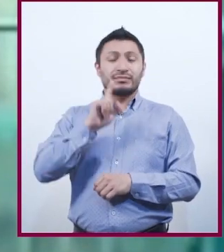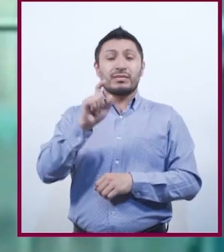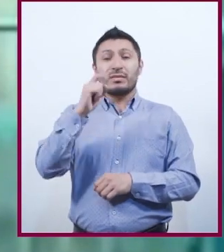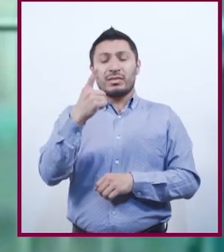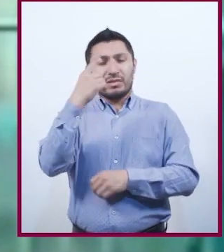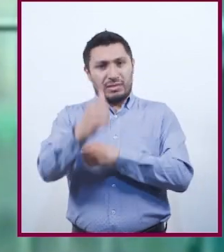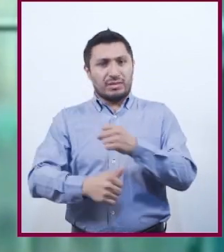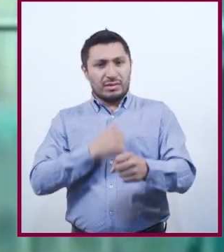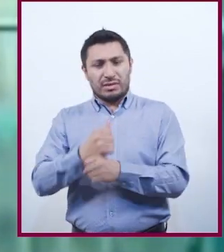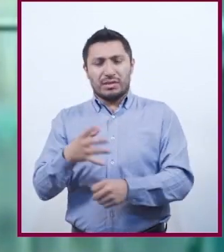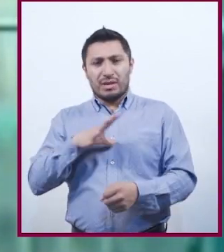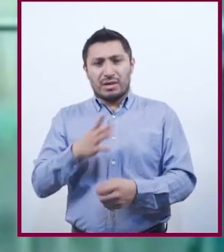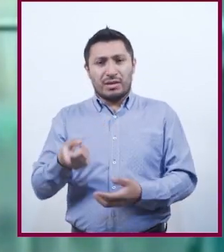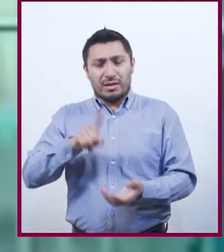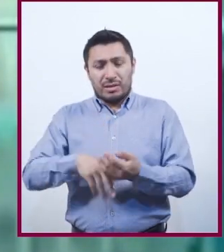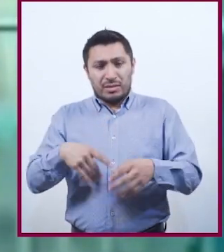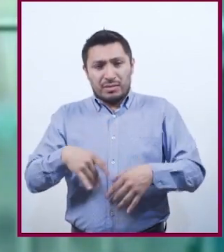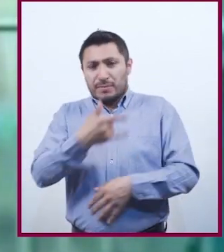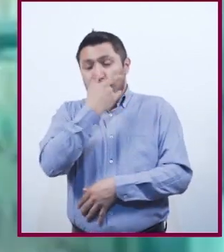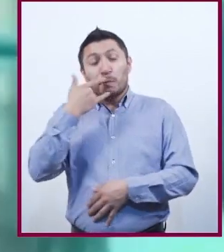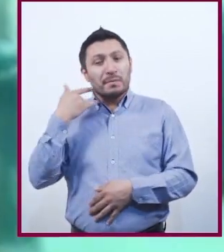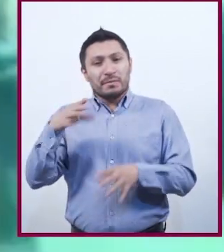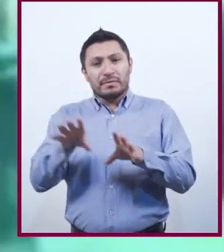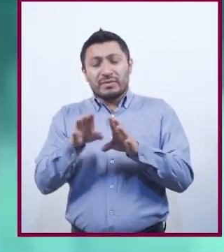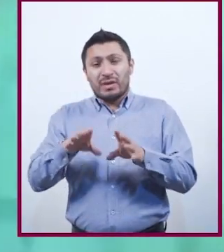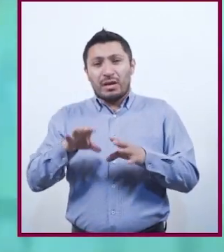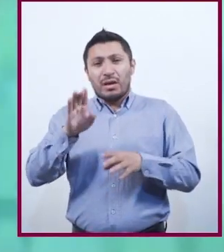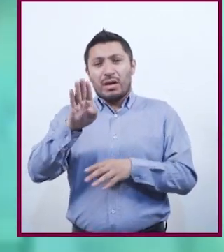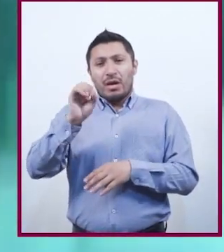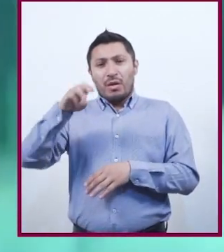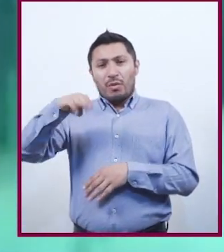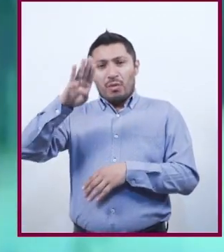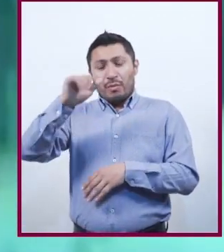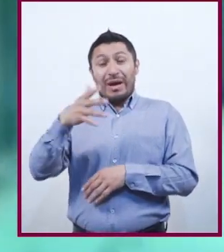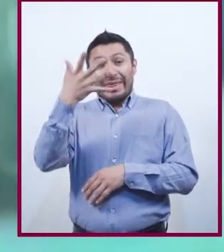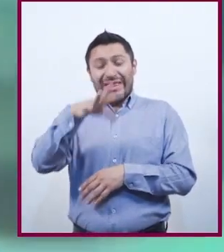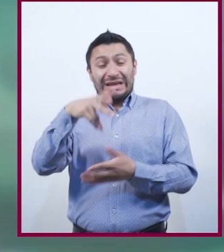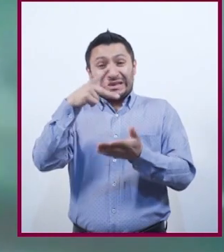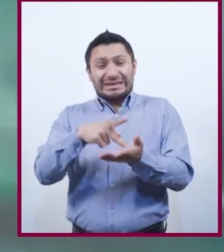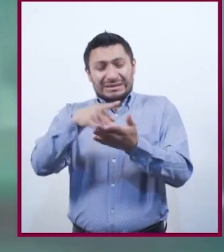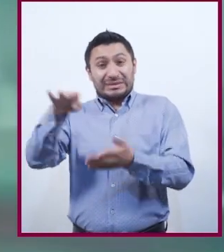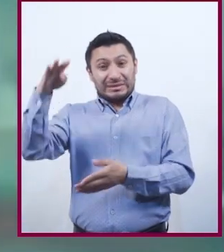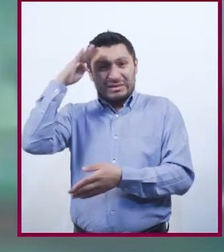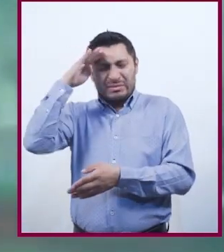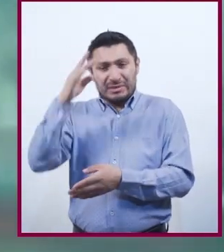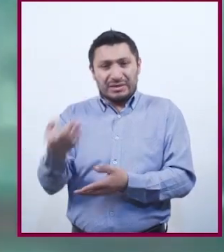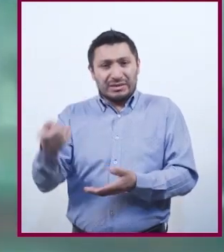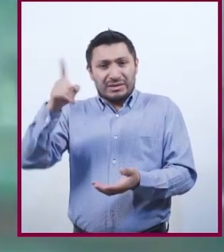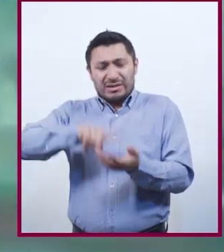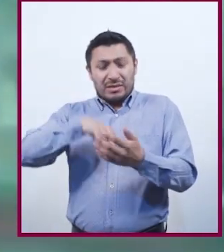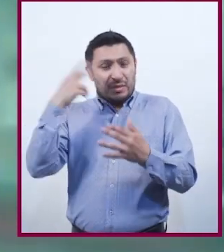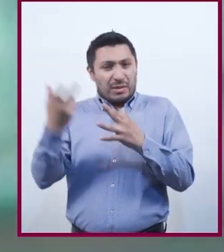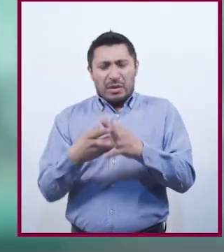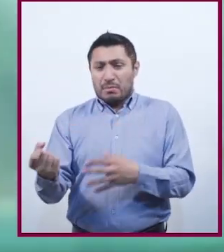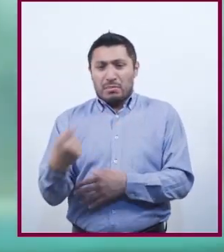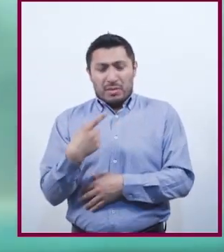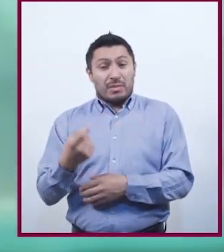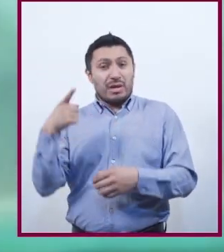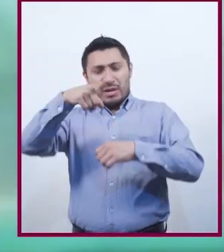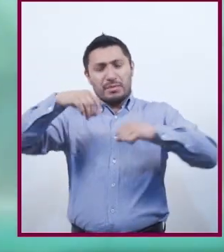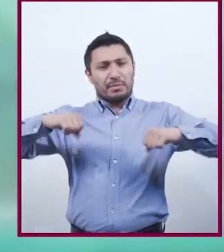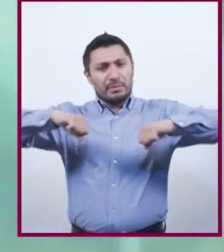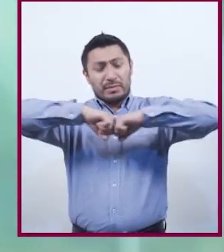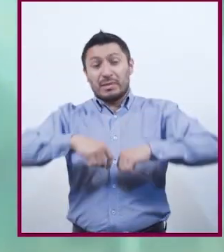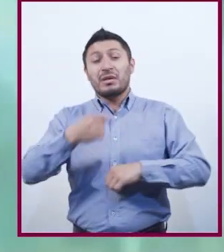de 21 años, llevaba en su ropa interior un explosivo de 10 kilogramos y pensaba autoinmolarse en el paso